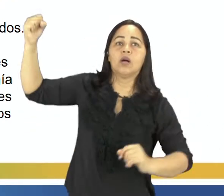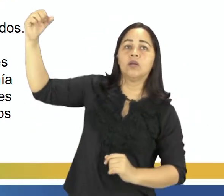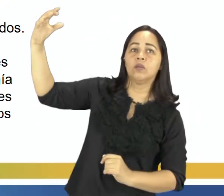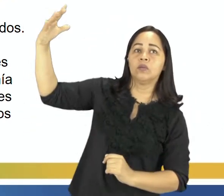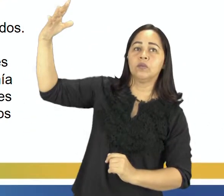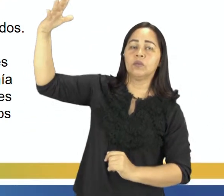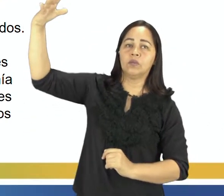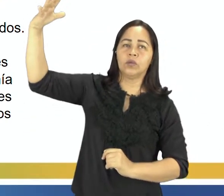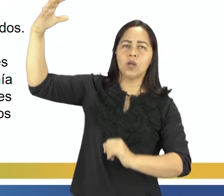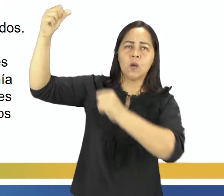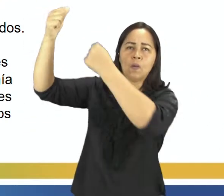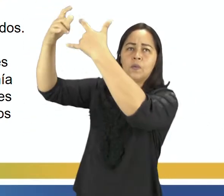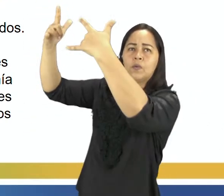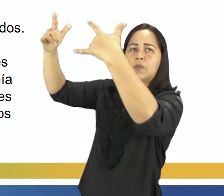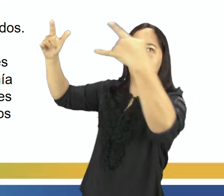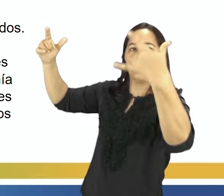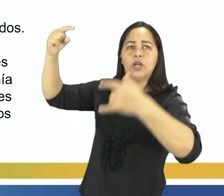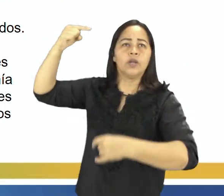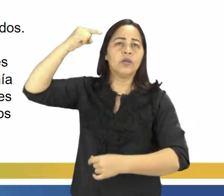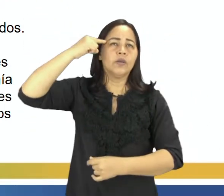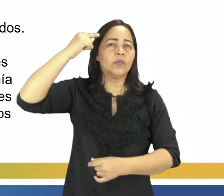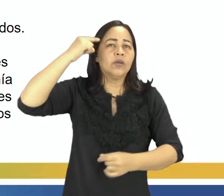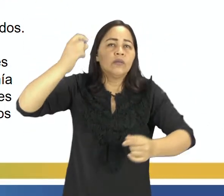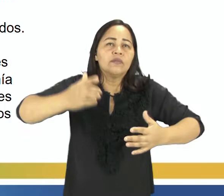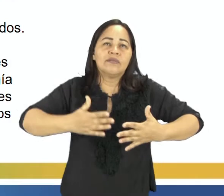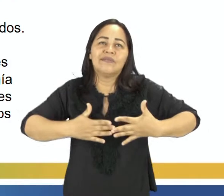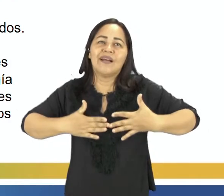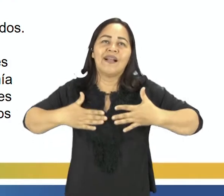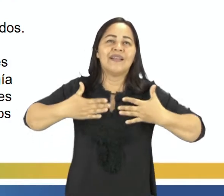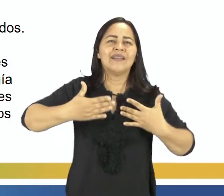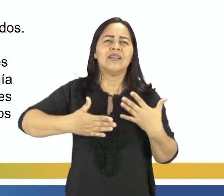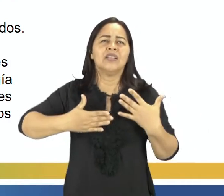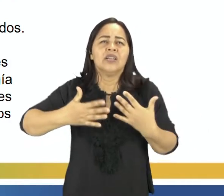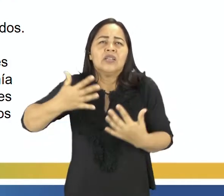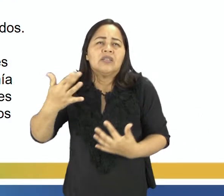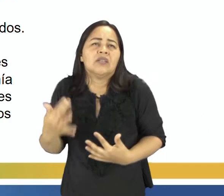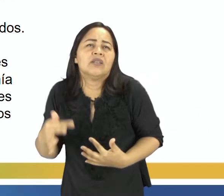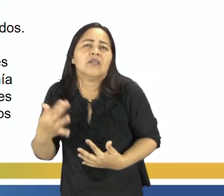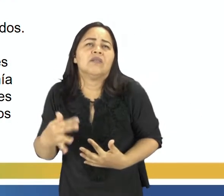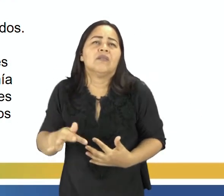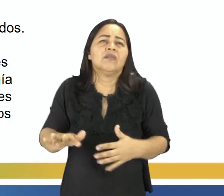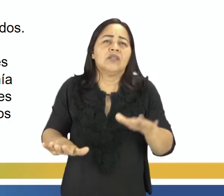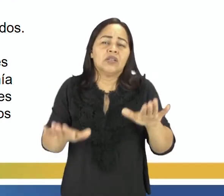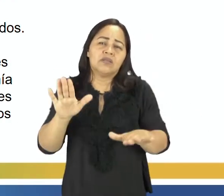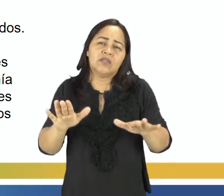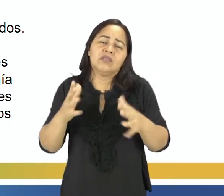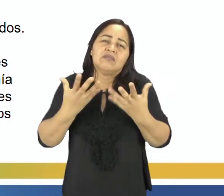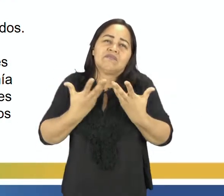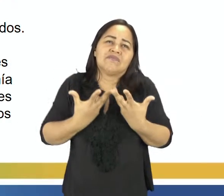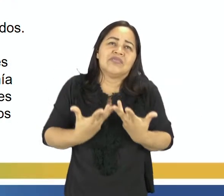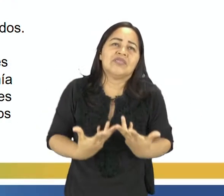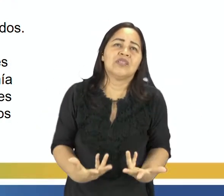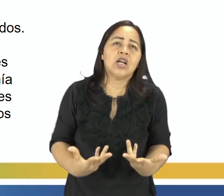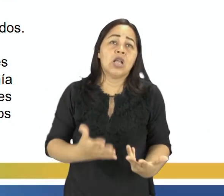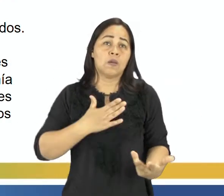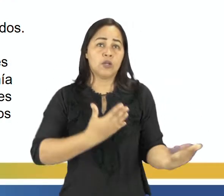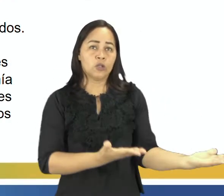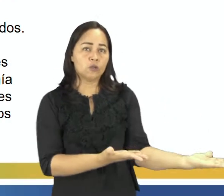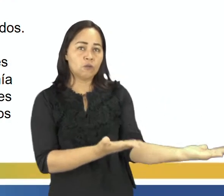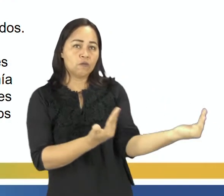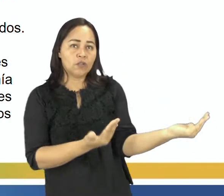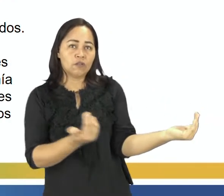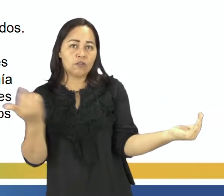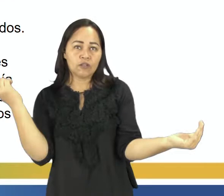vela titilante, y pienso en alegría, en el dolo, en la vejez cansada, en juventud gallarda